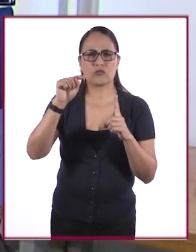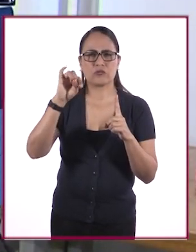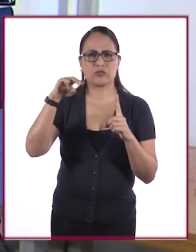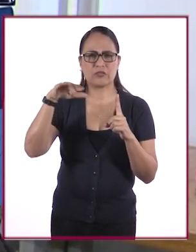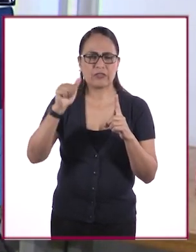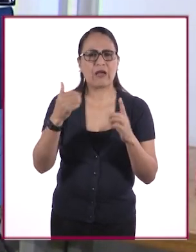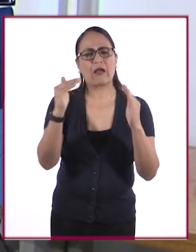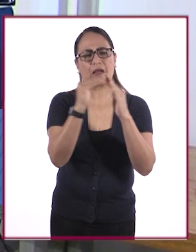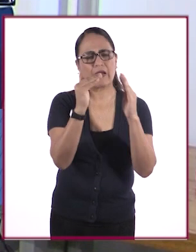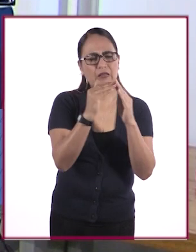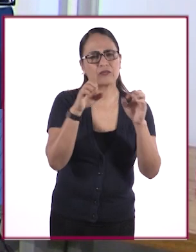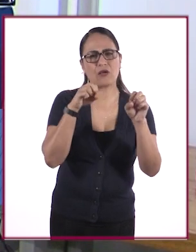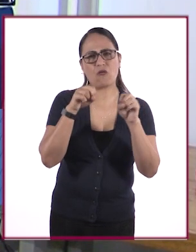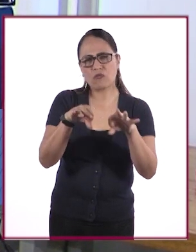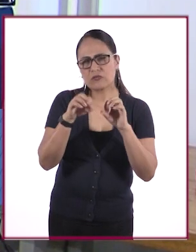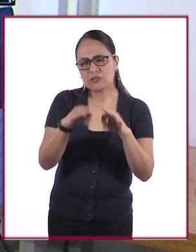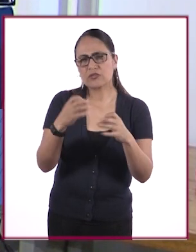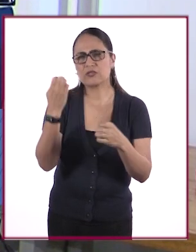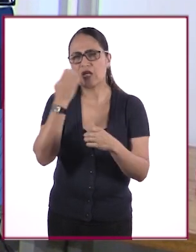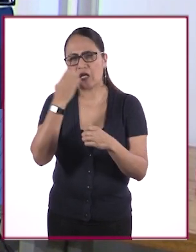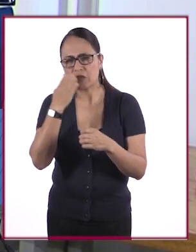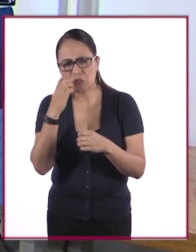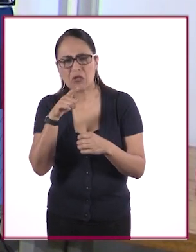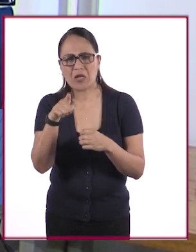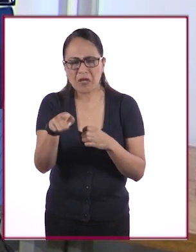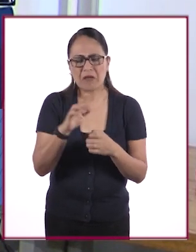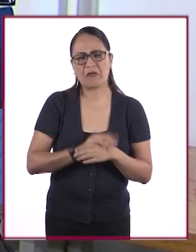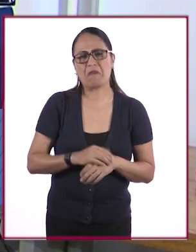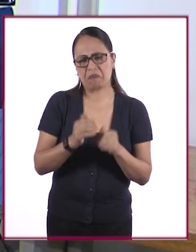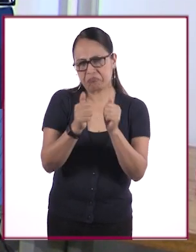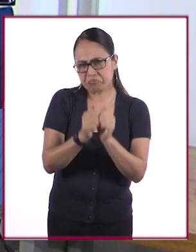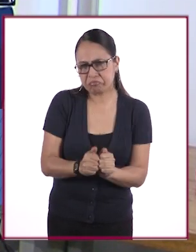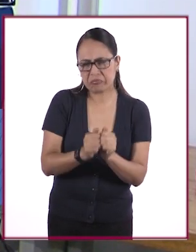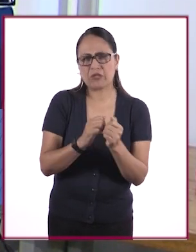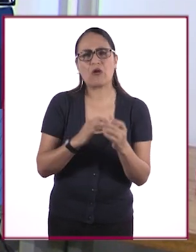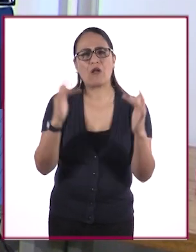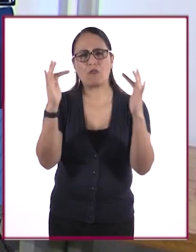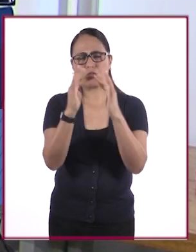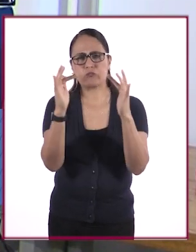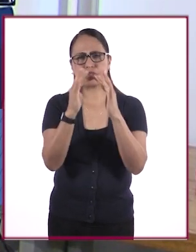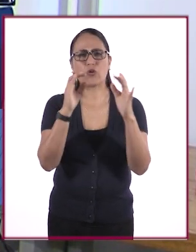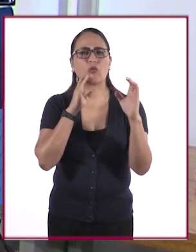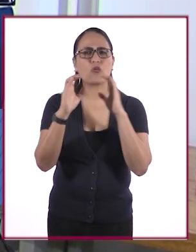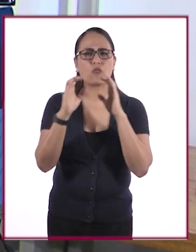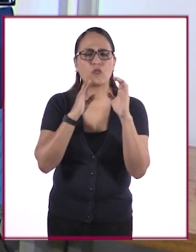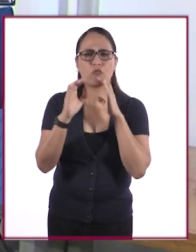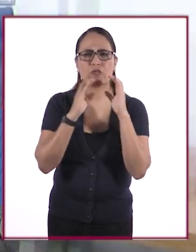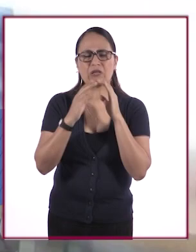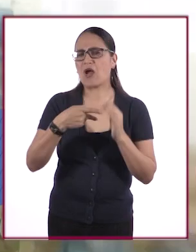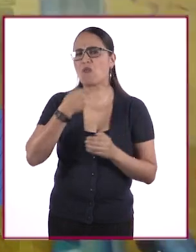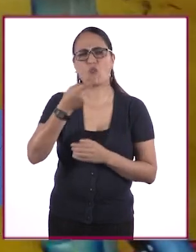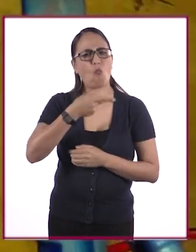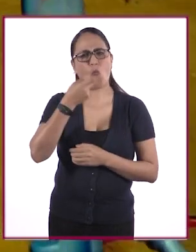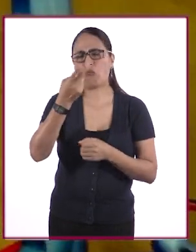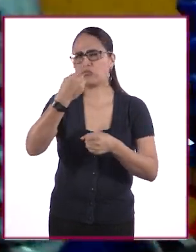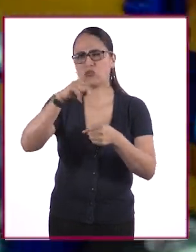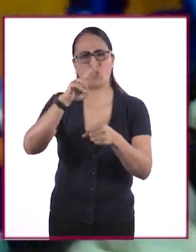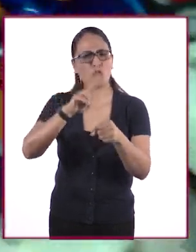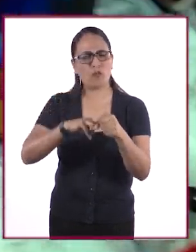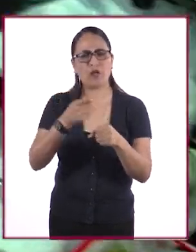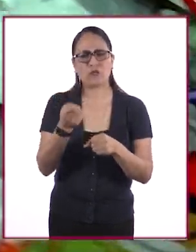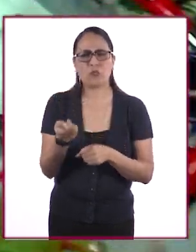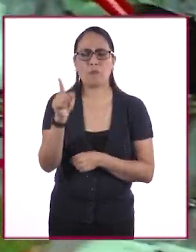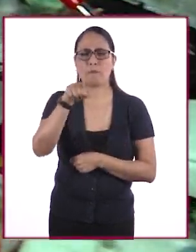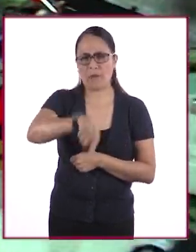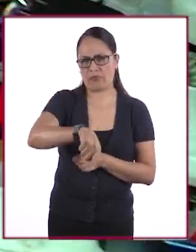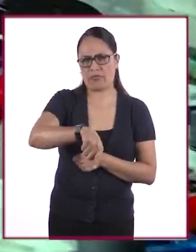casas, oficinas, escuelas, y tú te puedas comunicar con ella utilizando lenguaje natural, que le des una